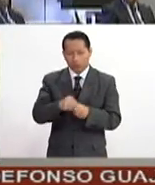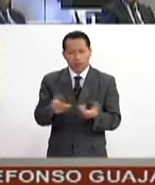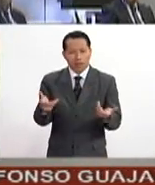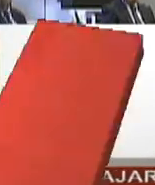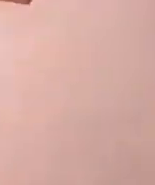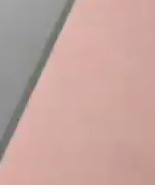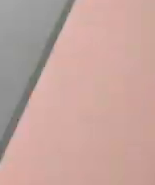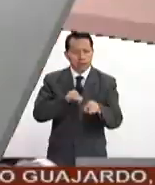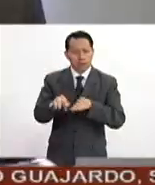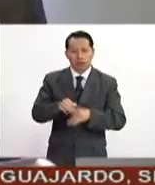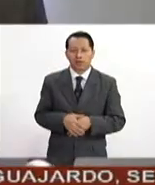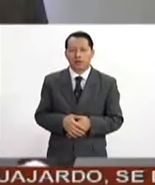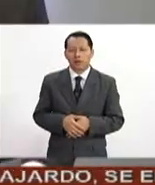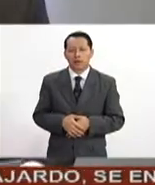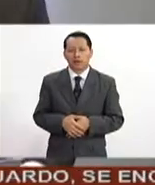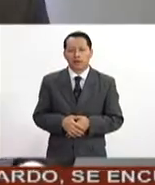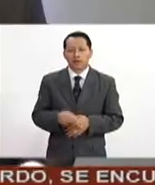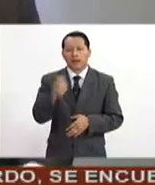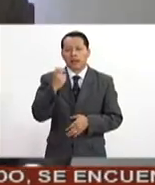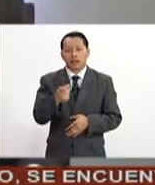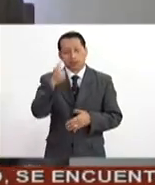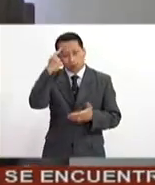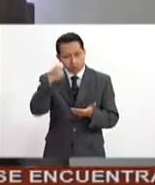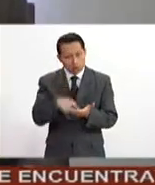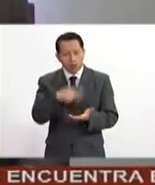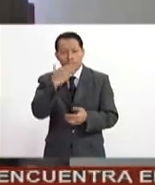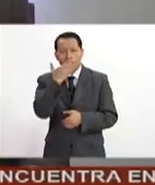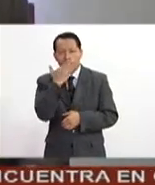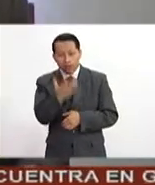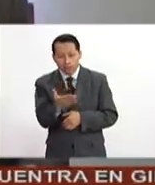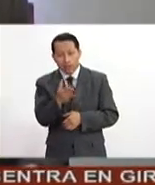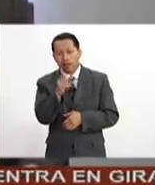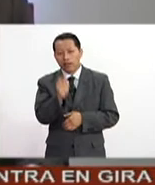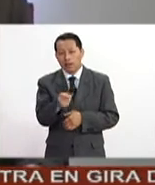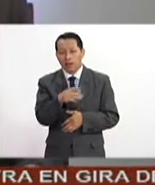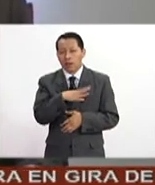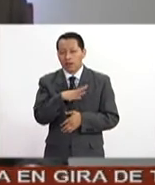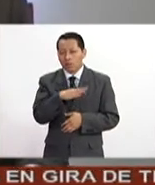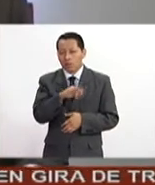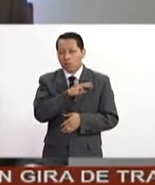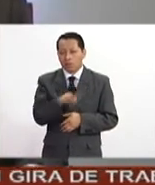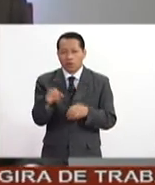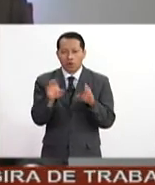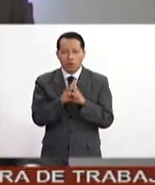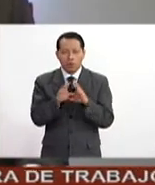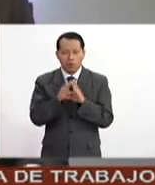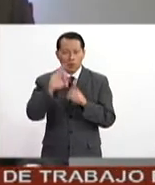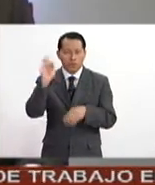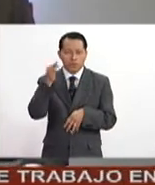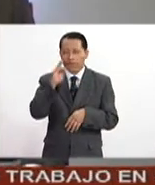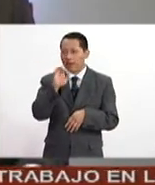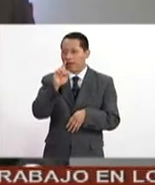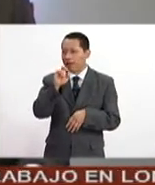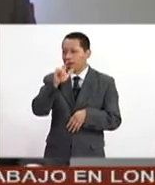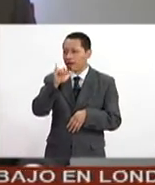funciones. Esto creo que es un buen ejemplo de lo que se podría denominar el federalismo cooperativo, en términos de lo que